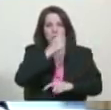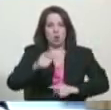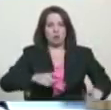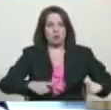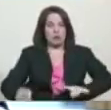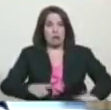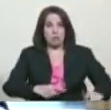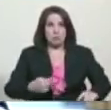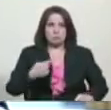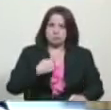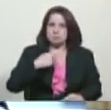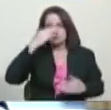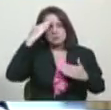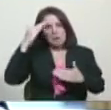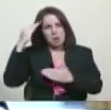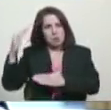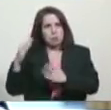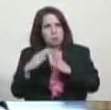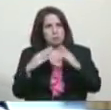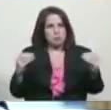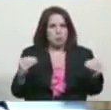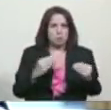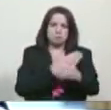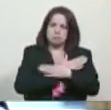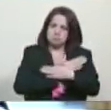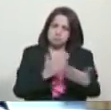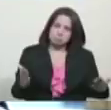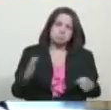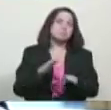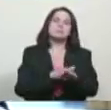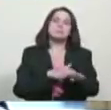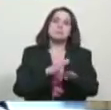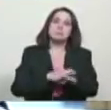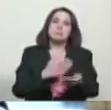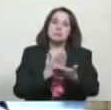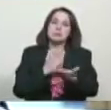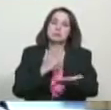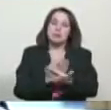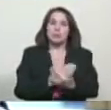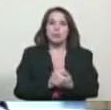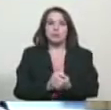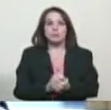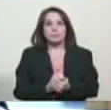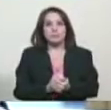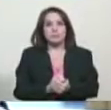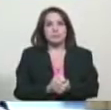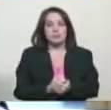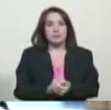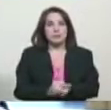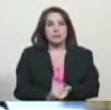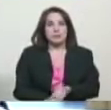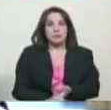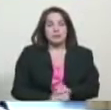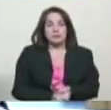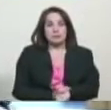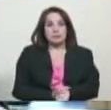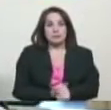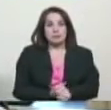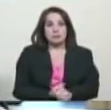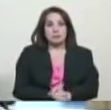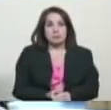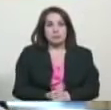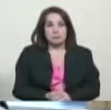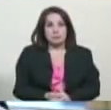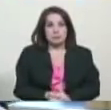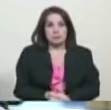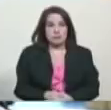los saludo con cariño siempre, con bondad, y después me pongo a hablar con ellos. Y mis